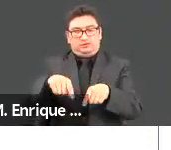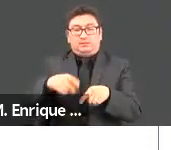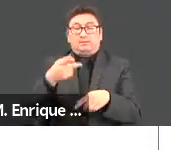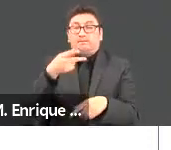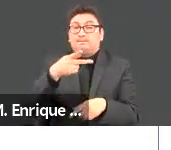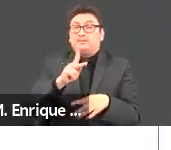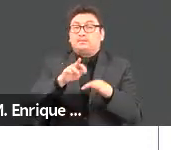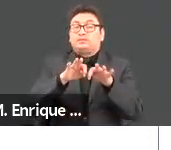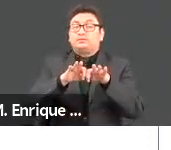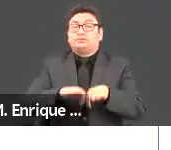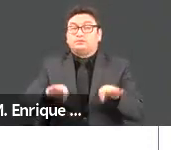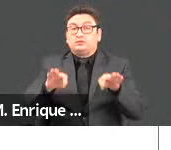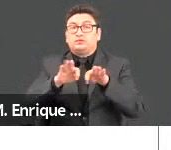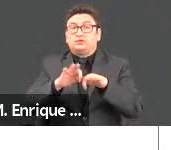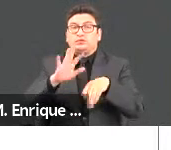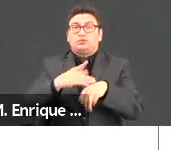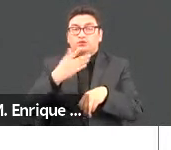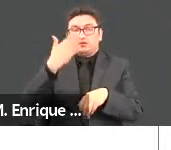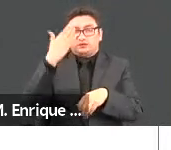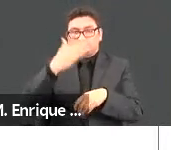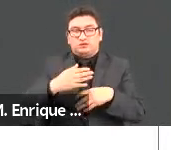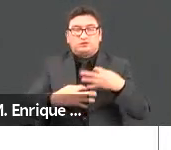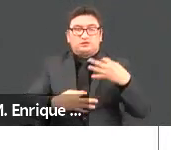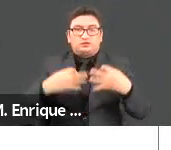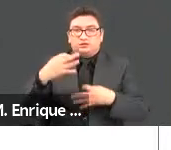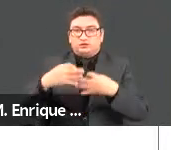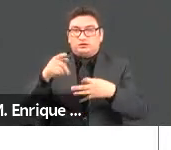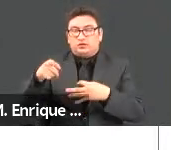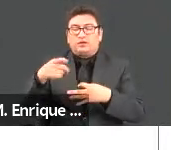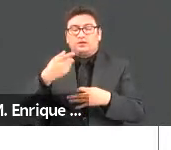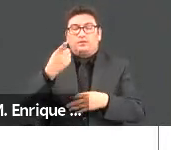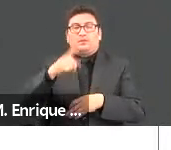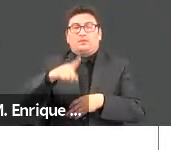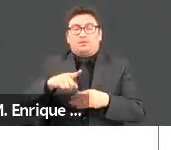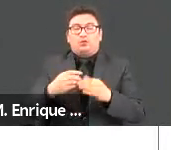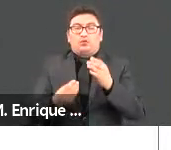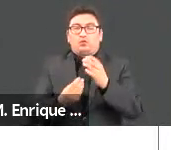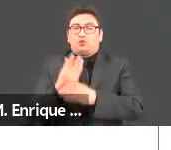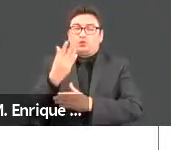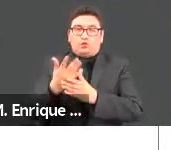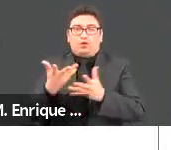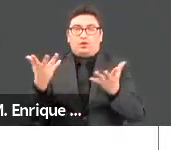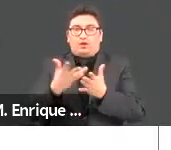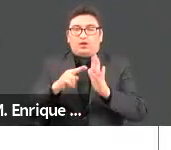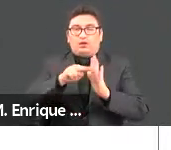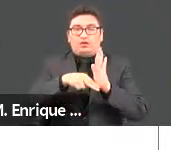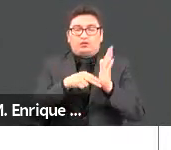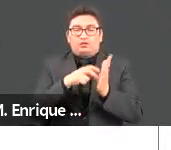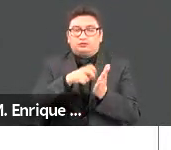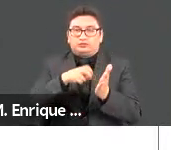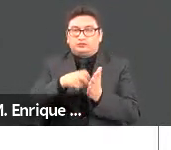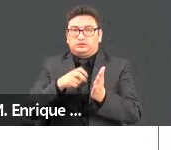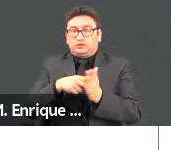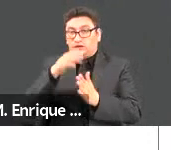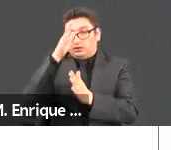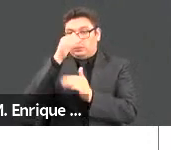importante porque el Tribunal Pleno emite una normatividad que reforma el Acuerdo